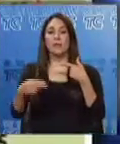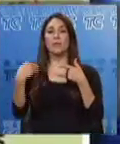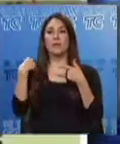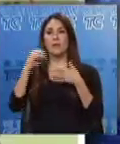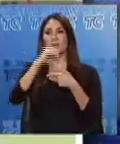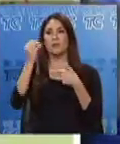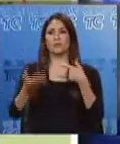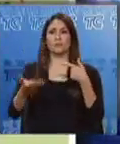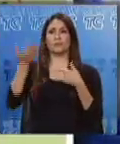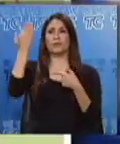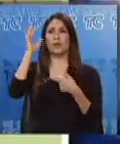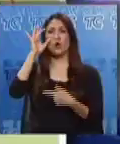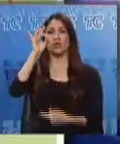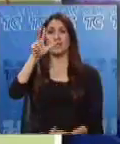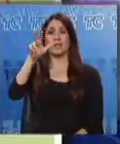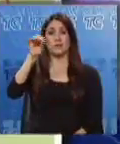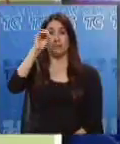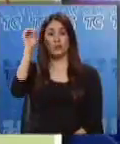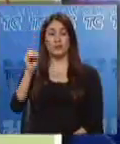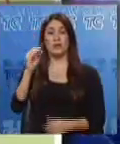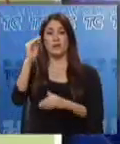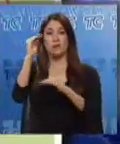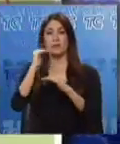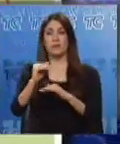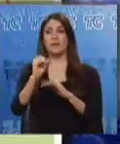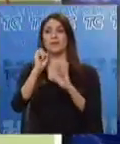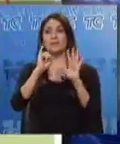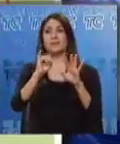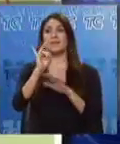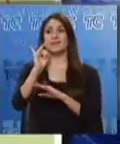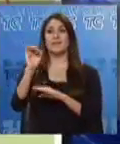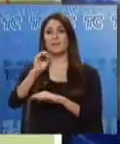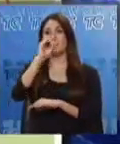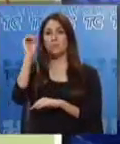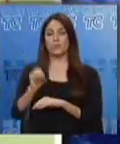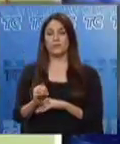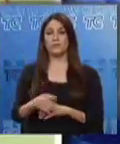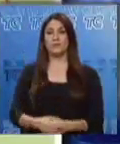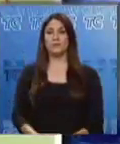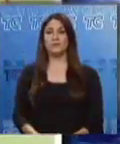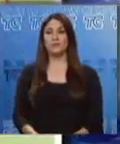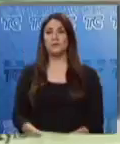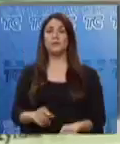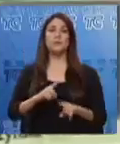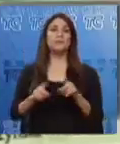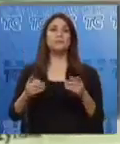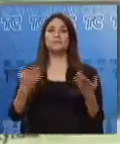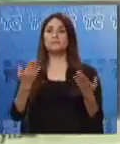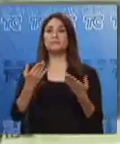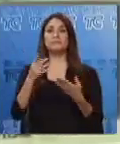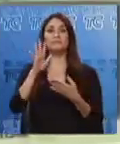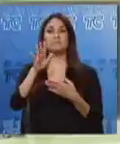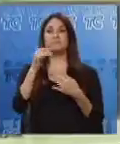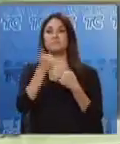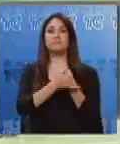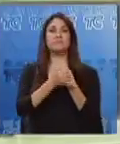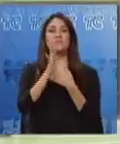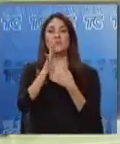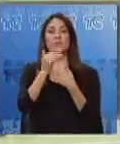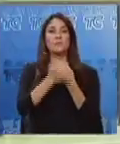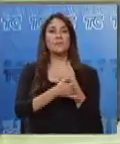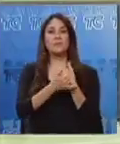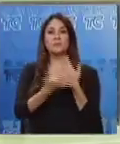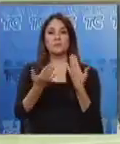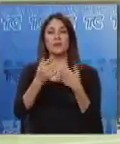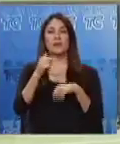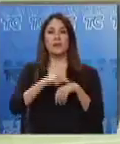cifra con un 83% y 67% de aceptación respectivamente. La diferencia entre estos presidentes es que Correa tiene